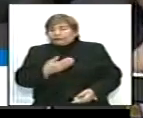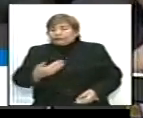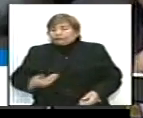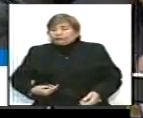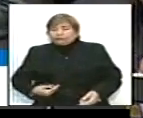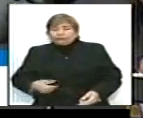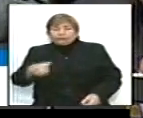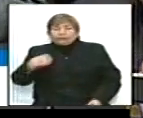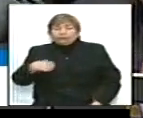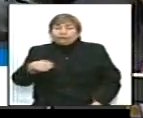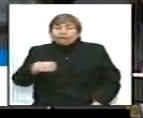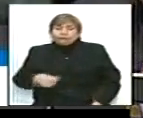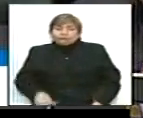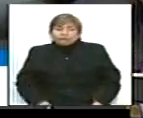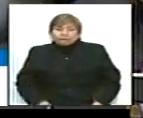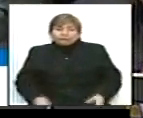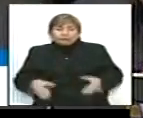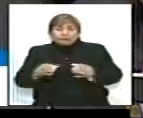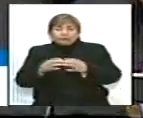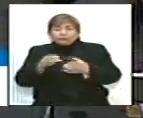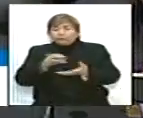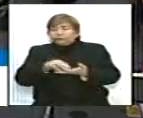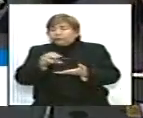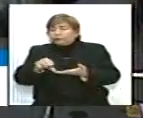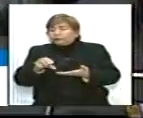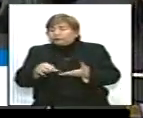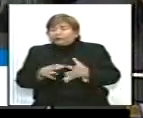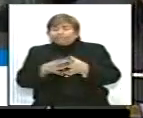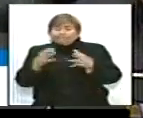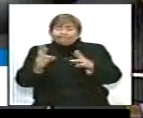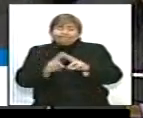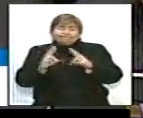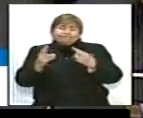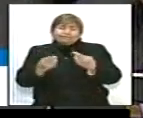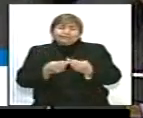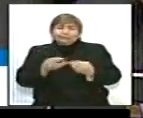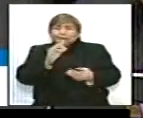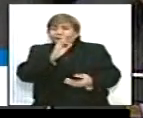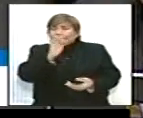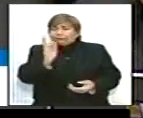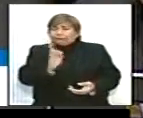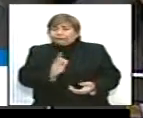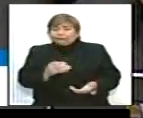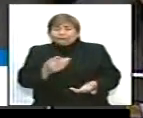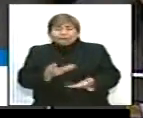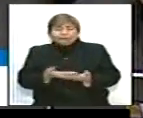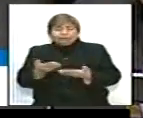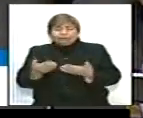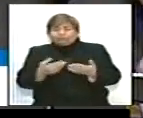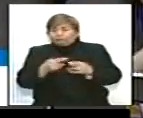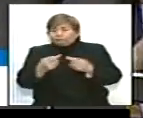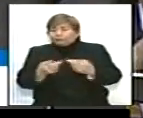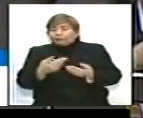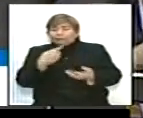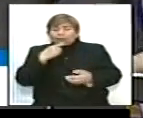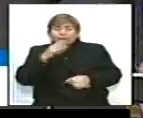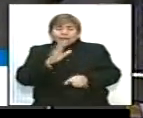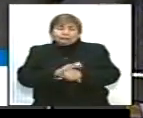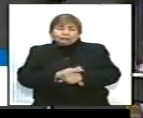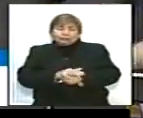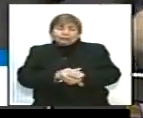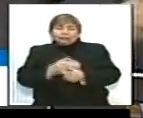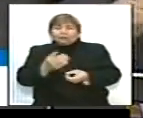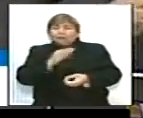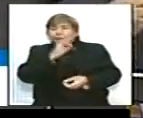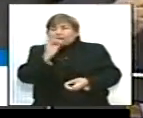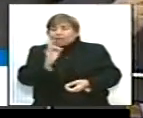regional y municipalidades, la población habrá escuchado tantas reuniones, pero nunca llegaron a nada. Tantos compromisos asumidos,